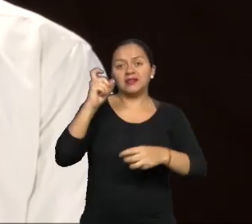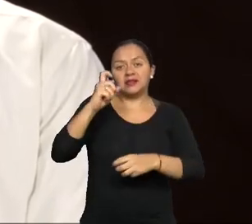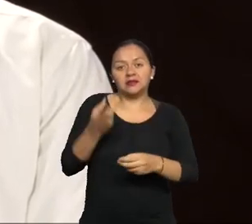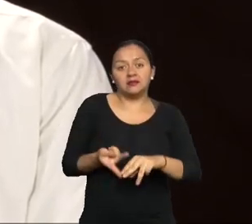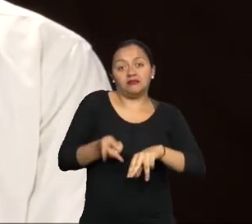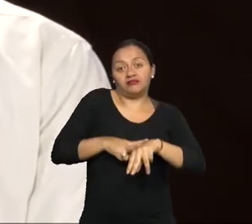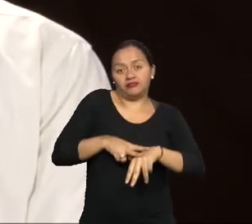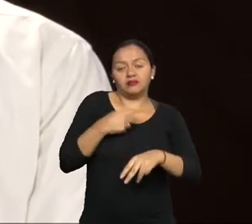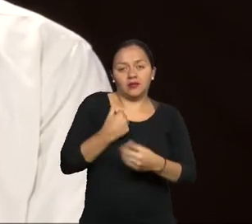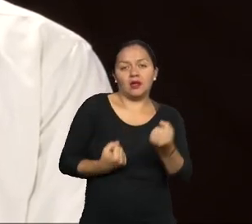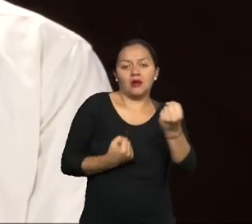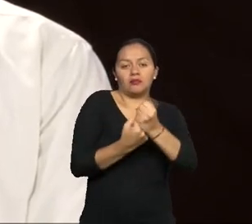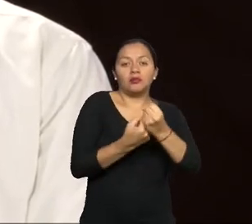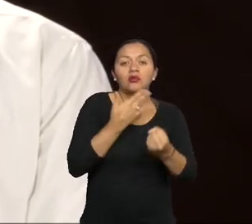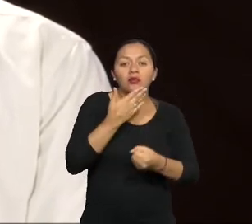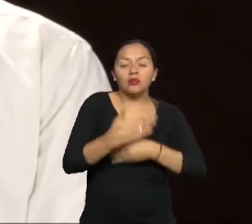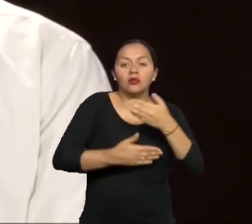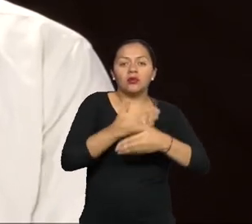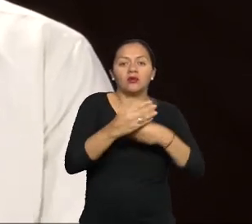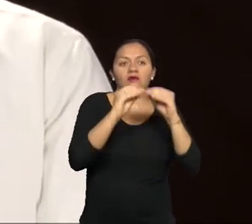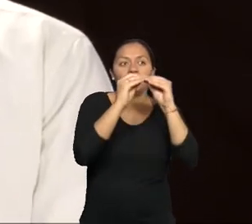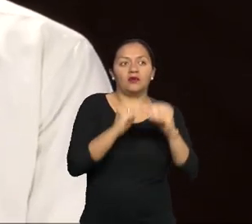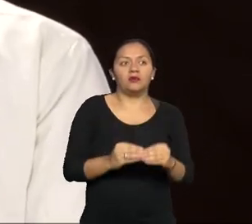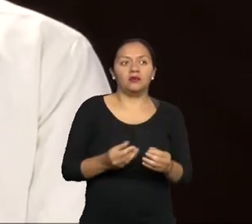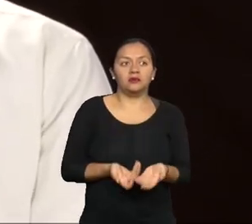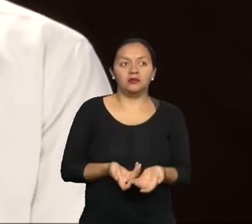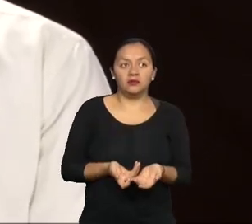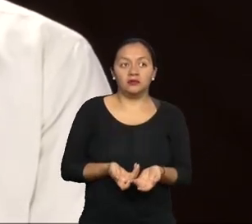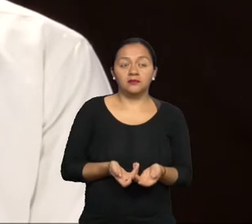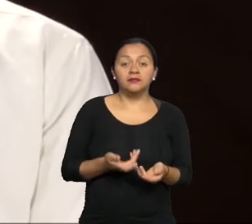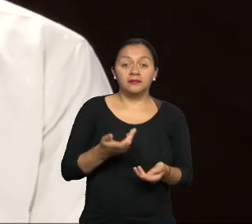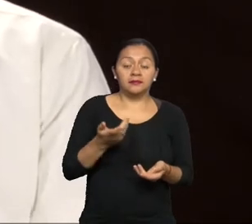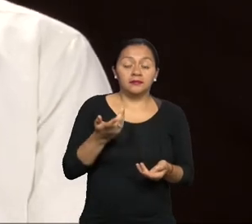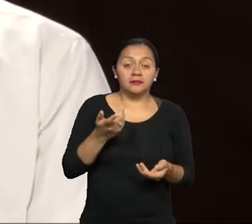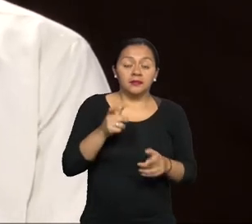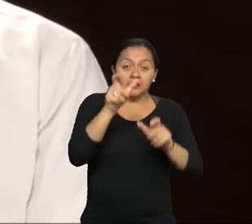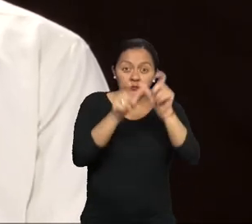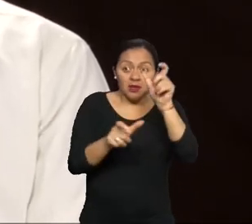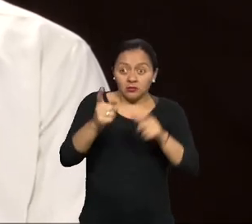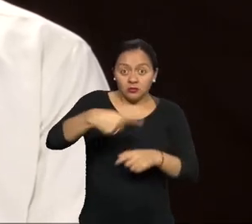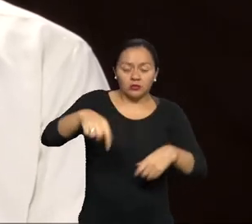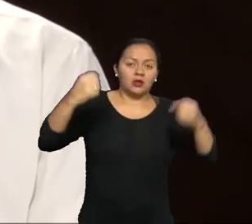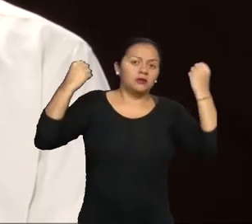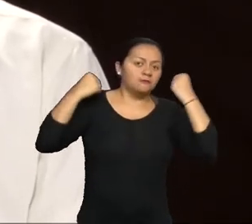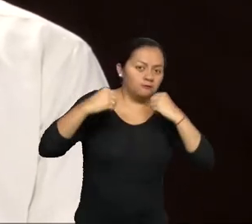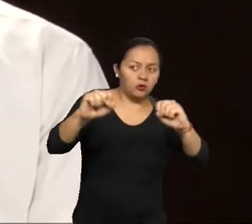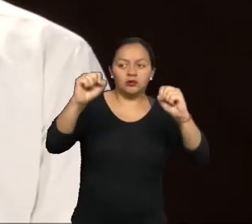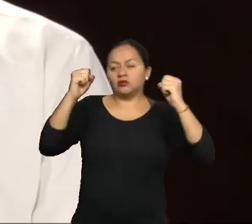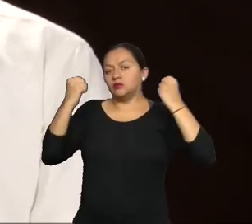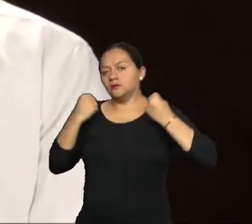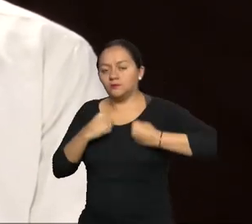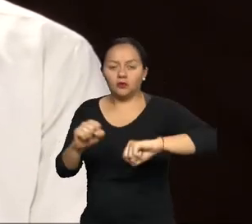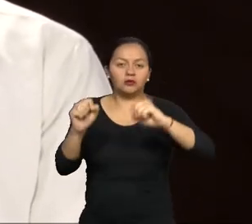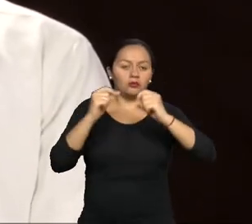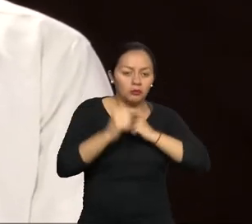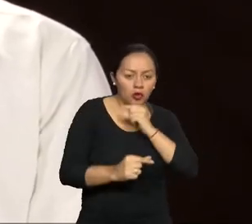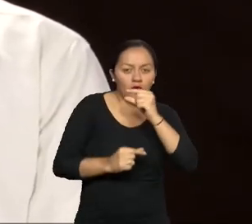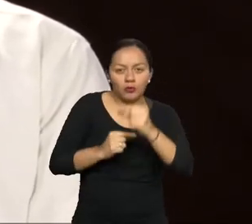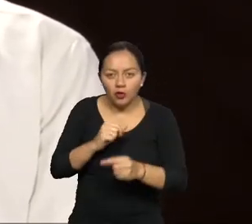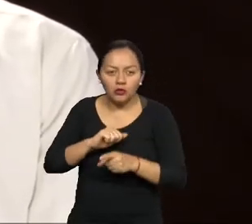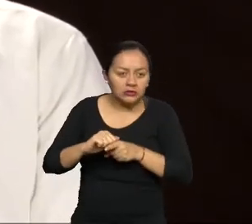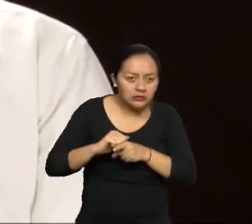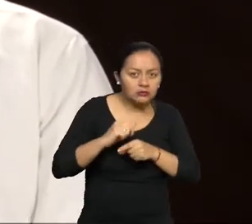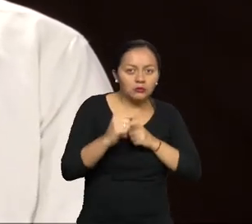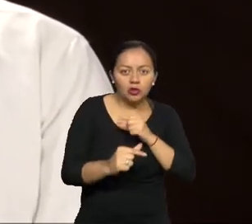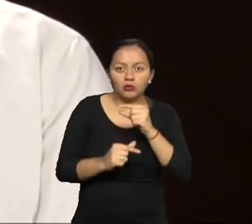apoyarse para la, porque las personas se esfuerzan. Poco a poco están haciendo su alto rendimiento, poco a